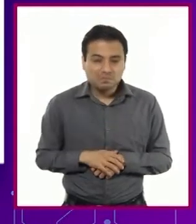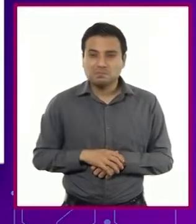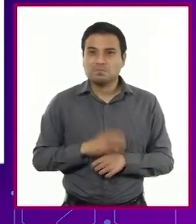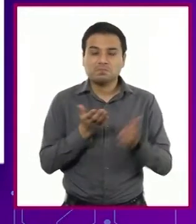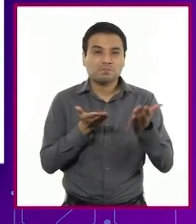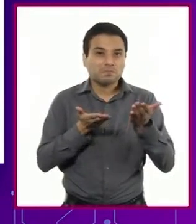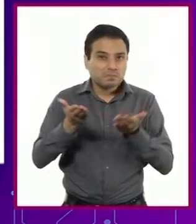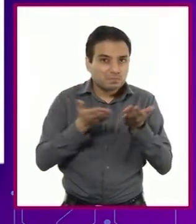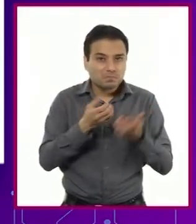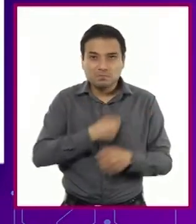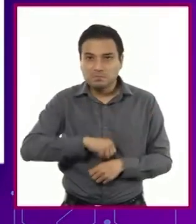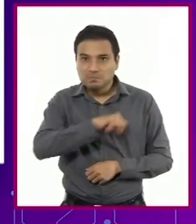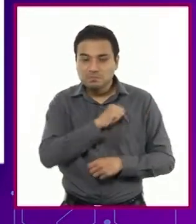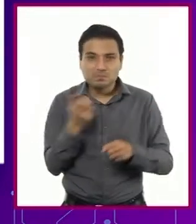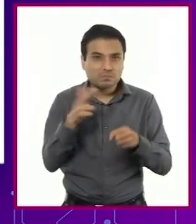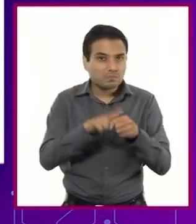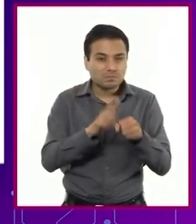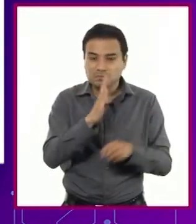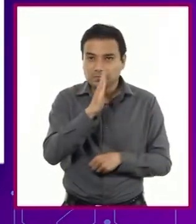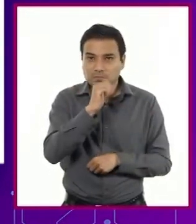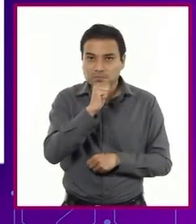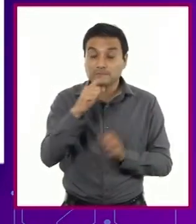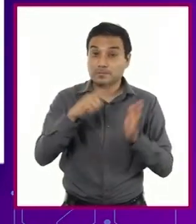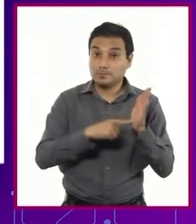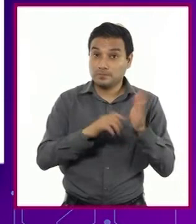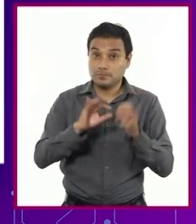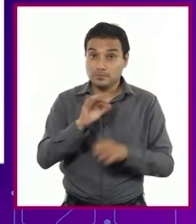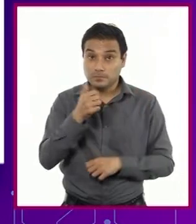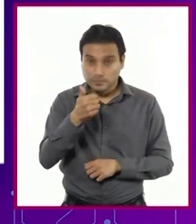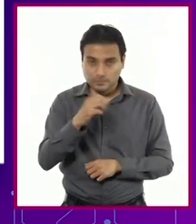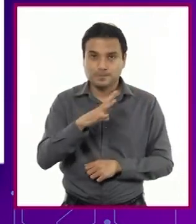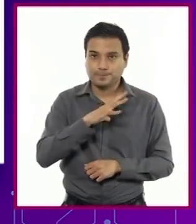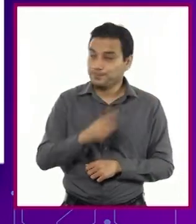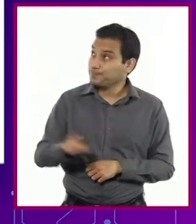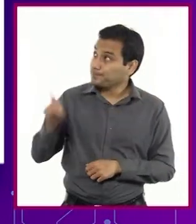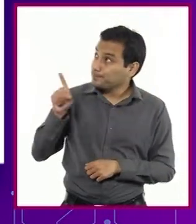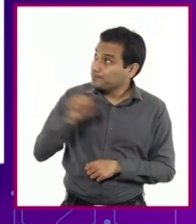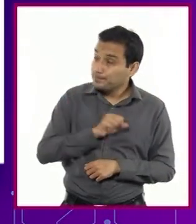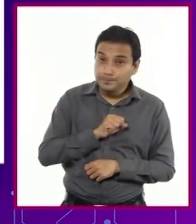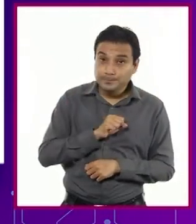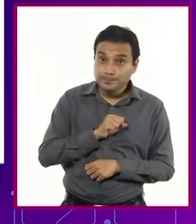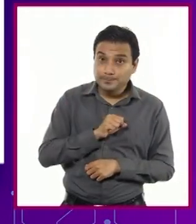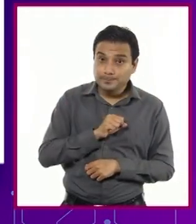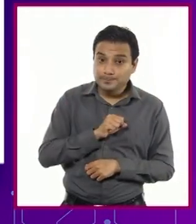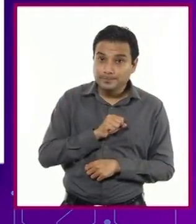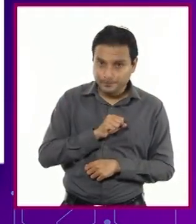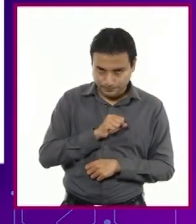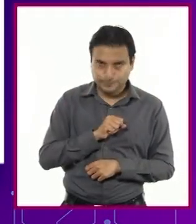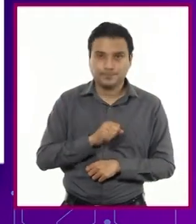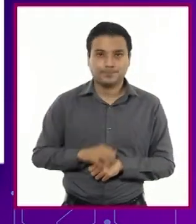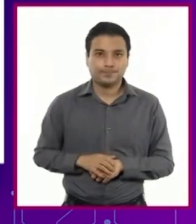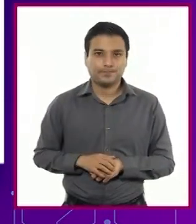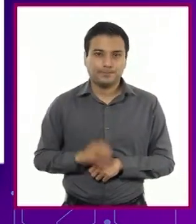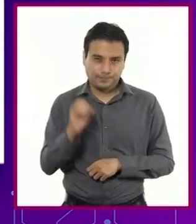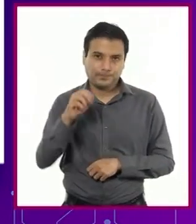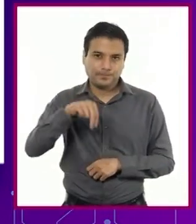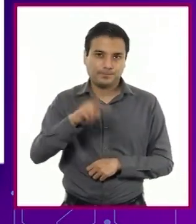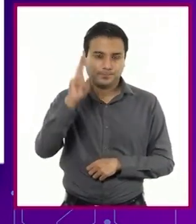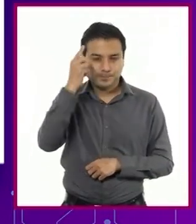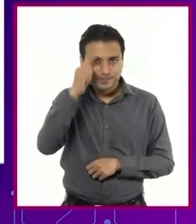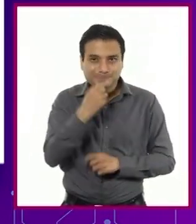salud, por lo que se creó en 1946 el Fondo de las Naciones Unidas para la Niñez, la UNICEF.